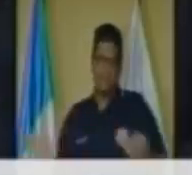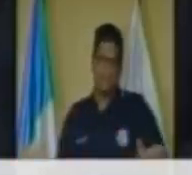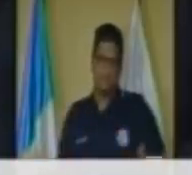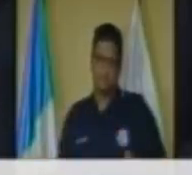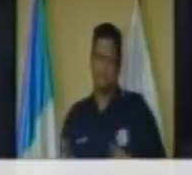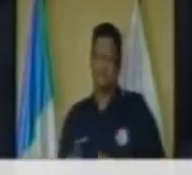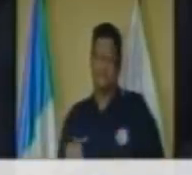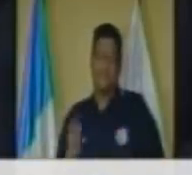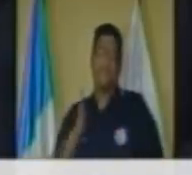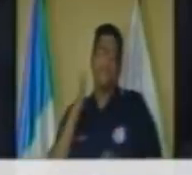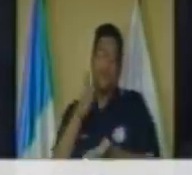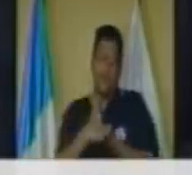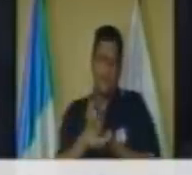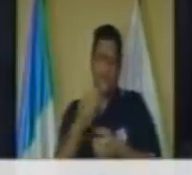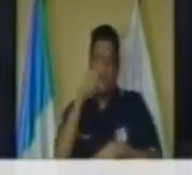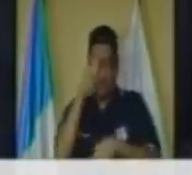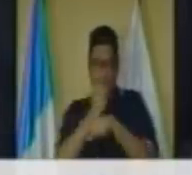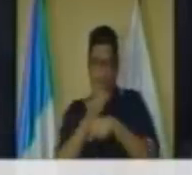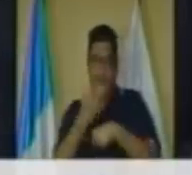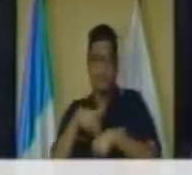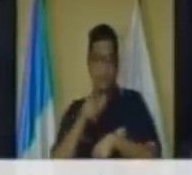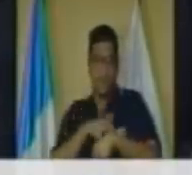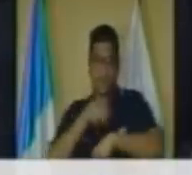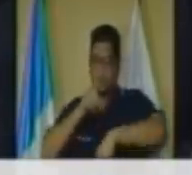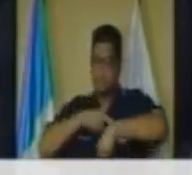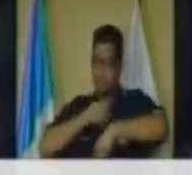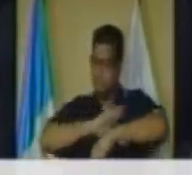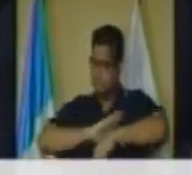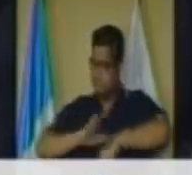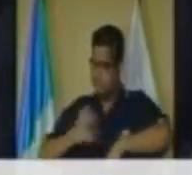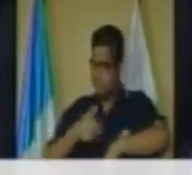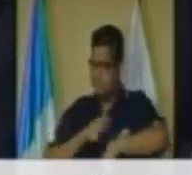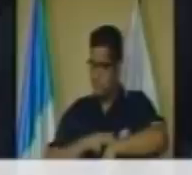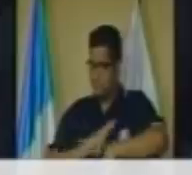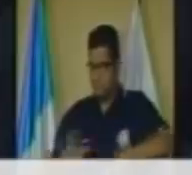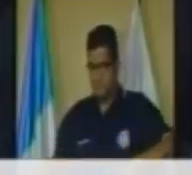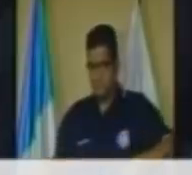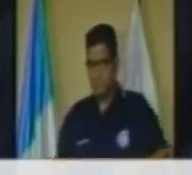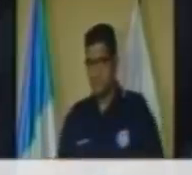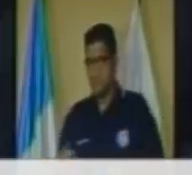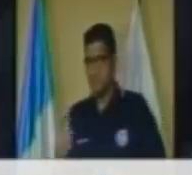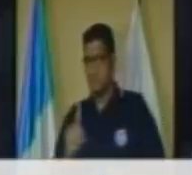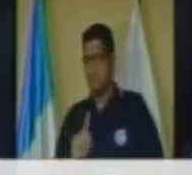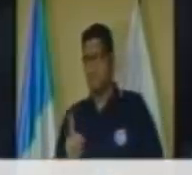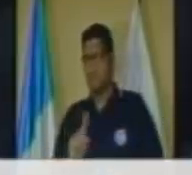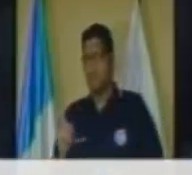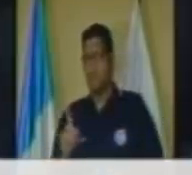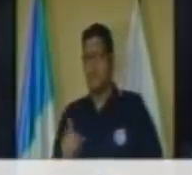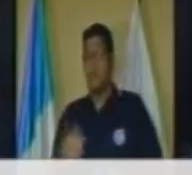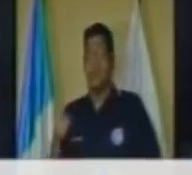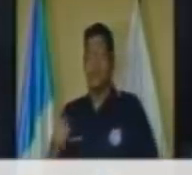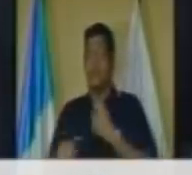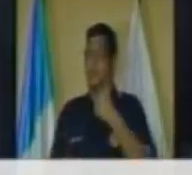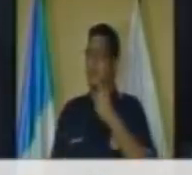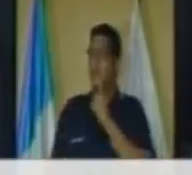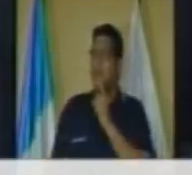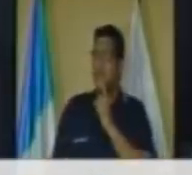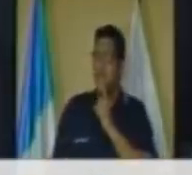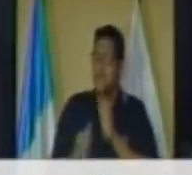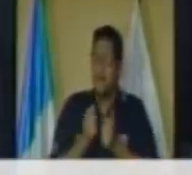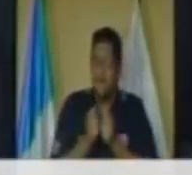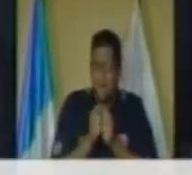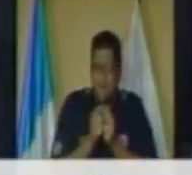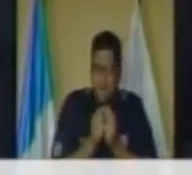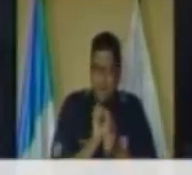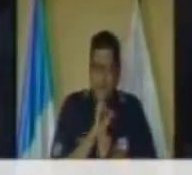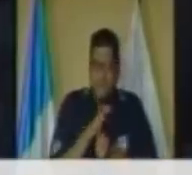temperatura y todo, y ya todas las organizaciones públicas, las organizaciones privadas, todos están